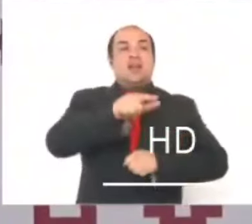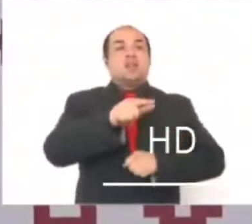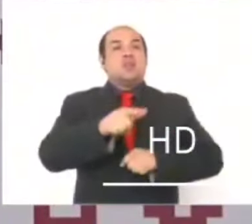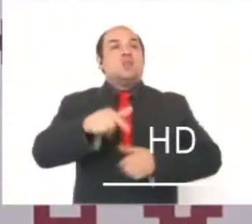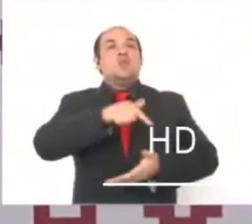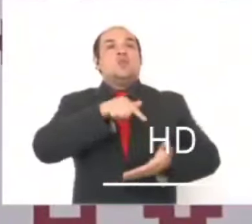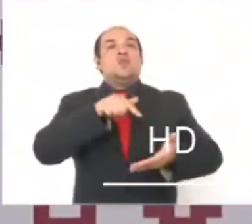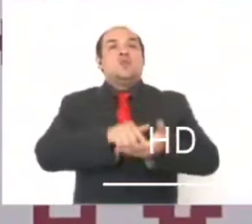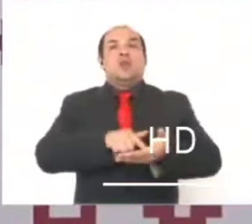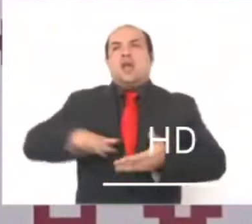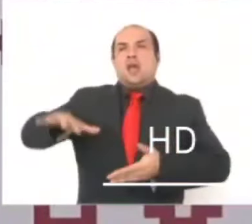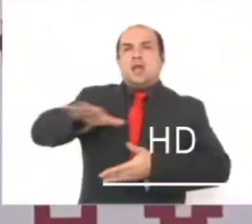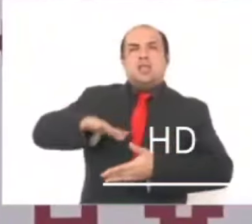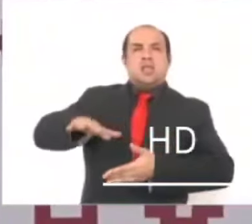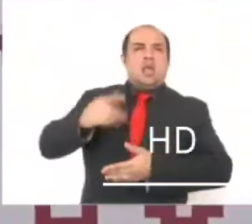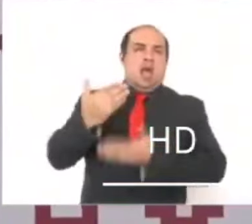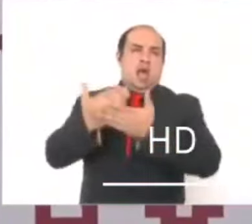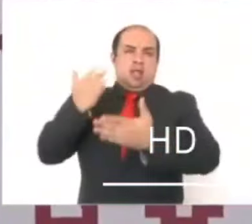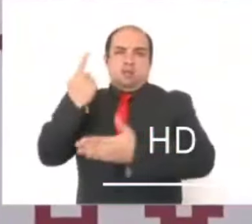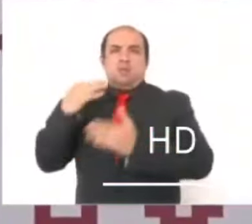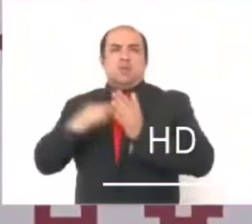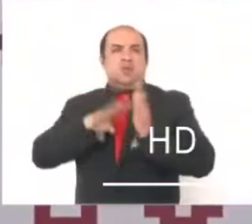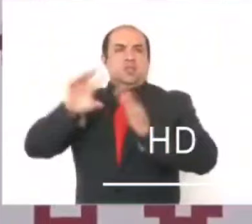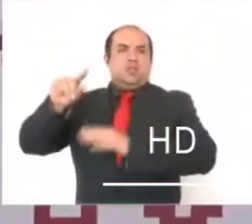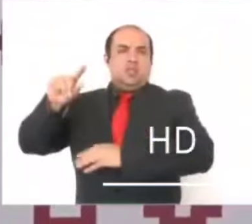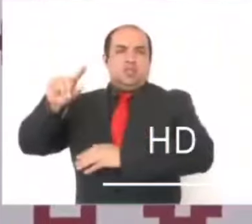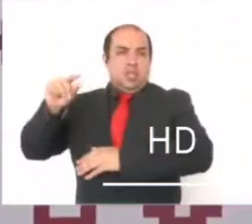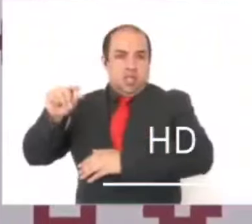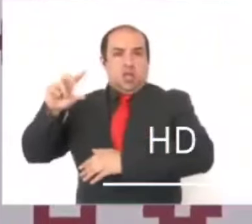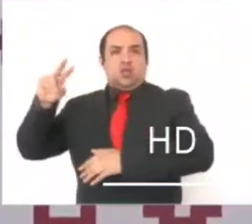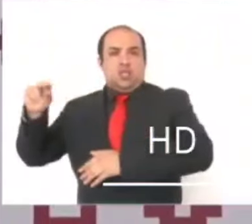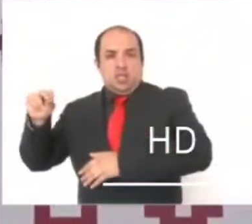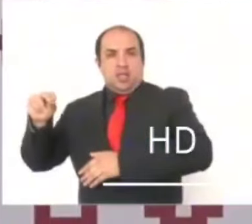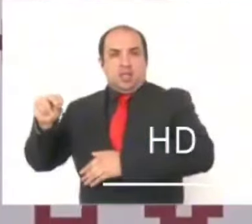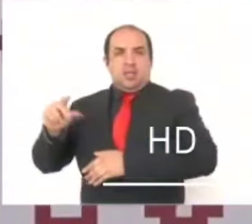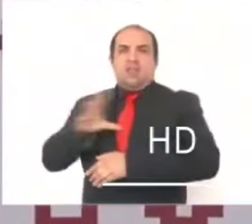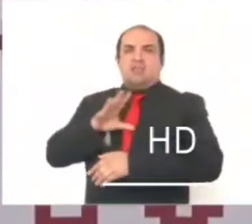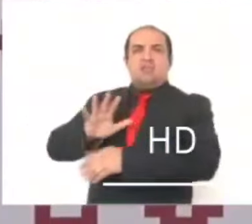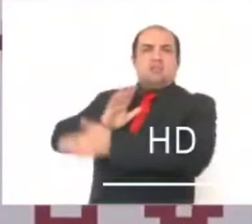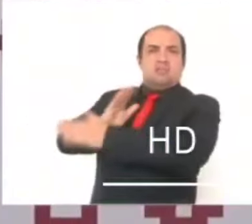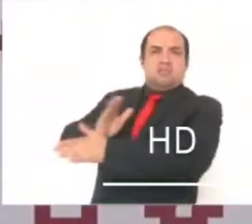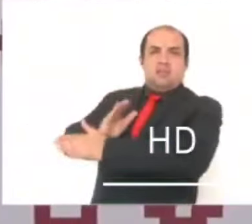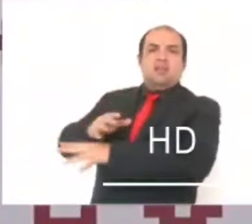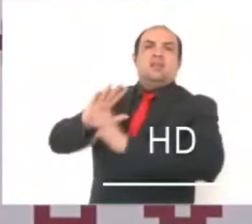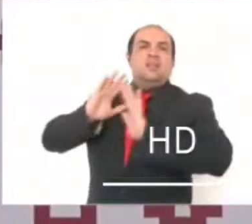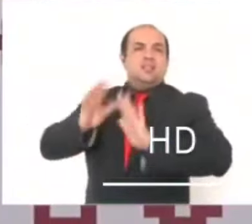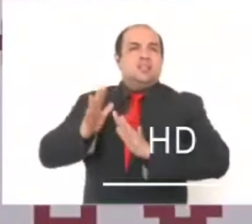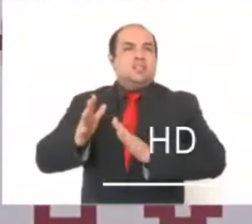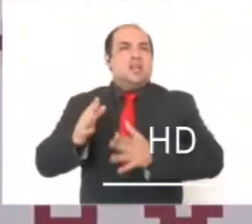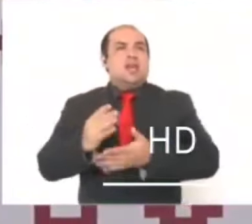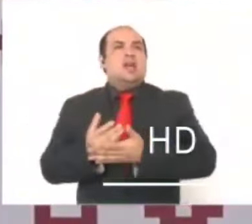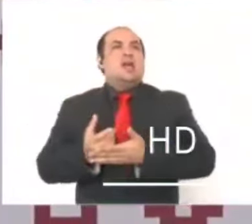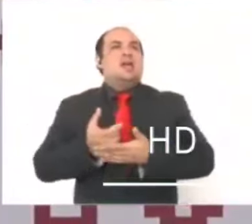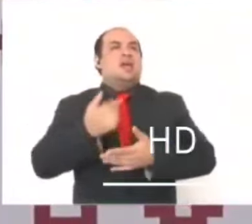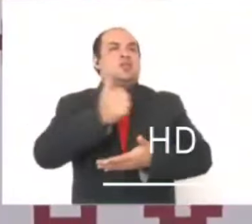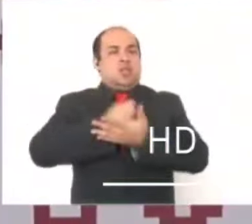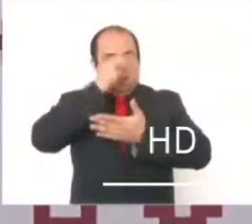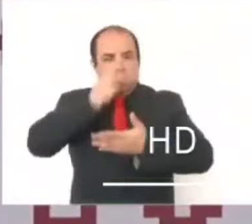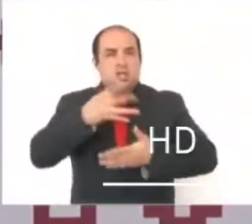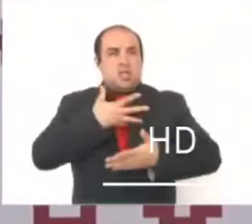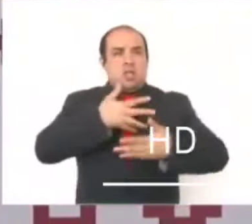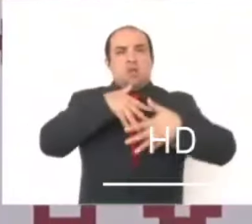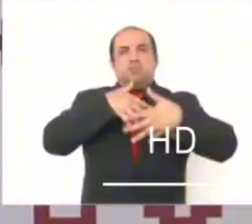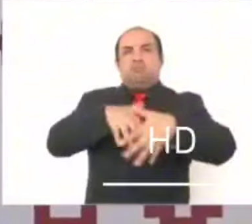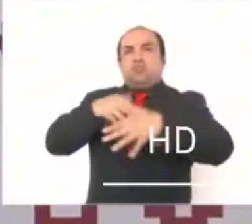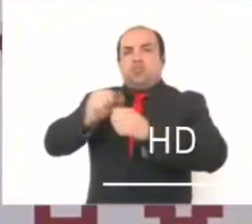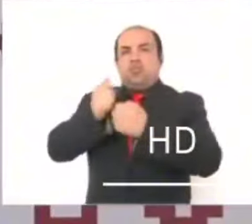que fueron estigmatizados en los 70s y los 80s, y que toda la ganancia de los derechos en la Ciudad de México a través de movimientos